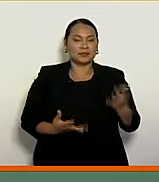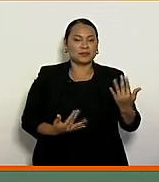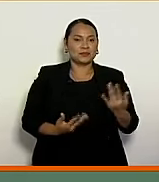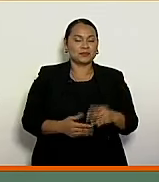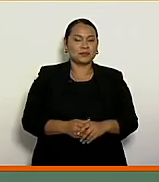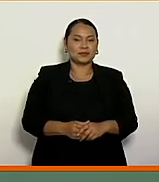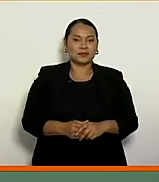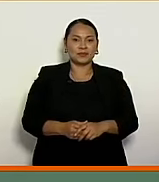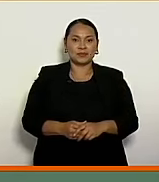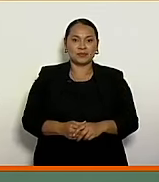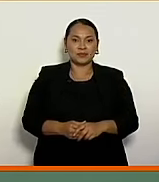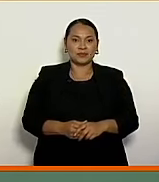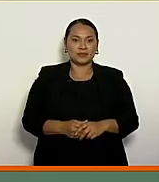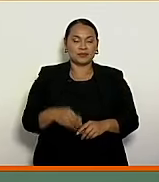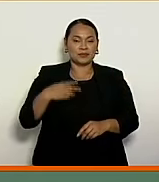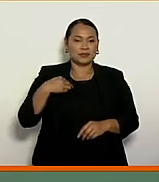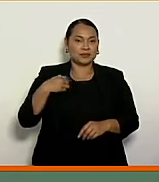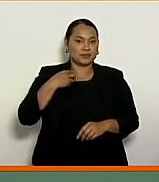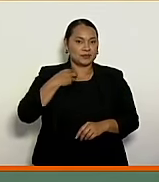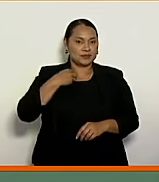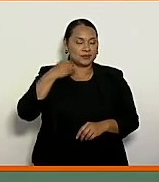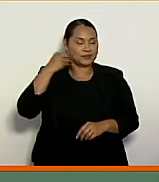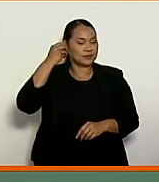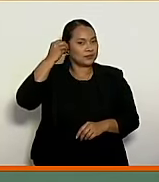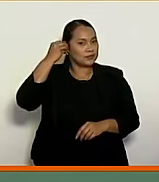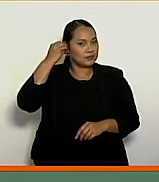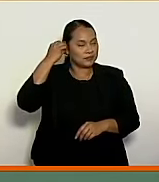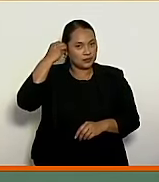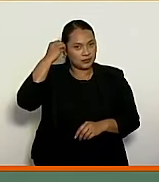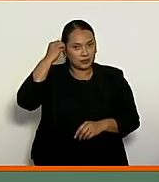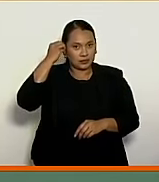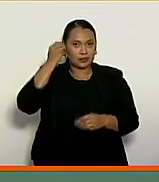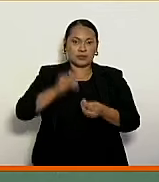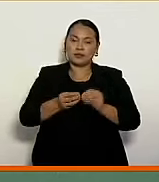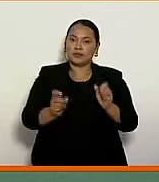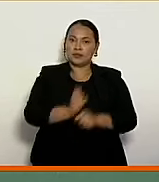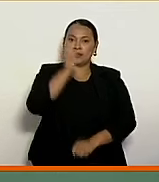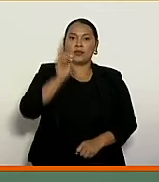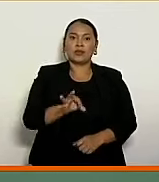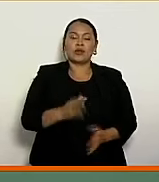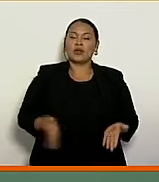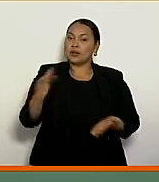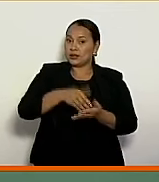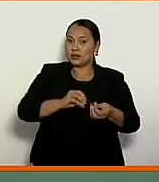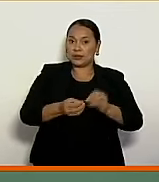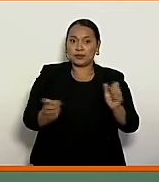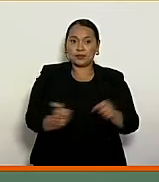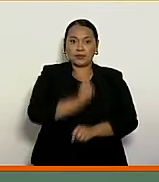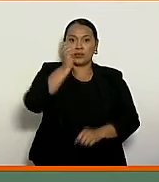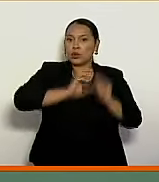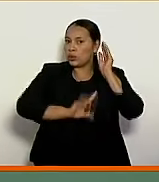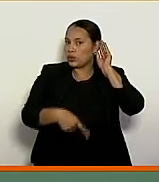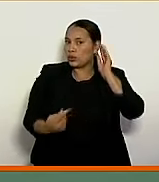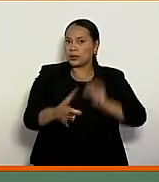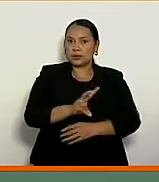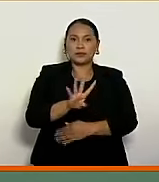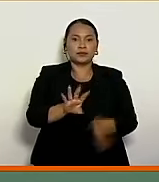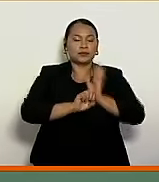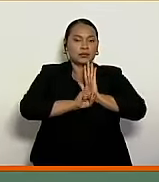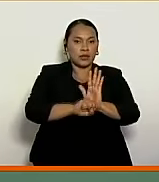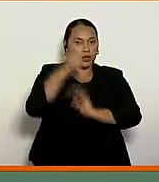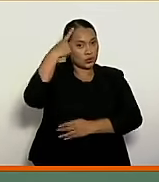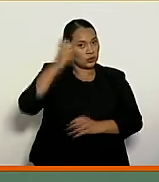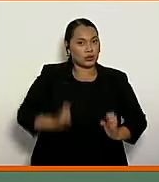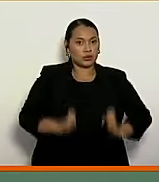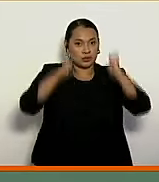es... Este es el 9, los números ganadores en Diaria es el 74 con su símbolo de sueños edificio.